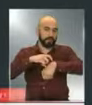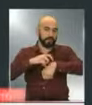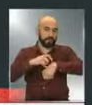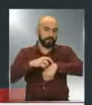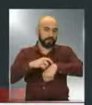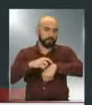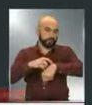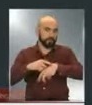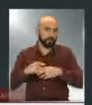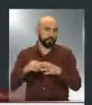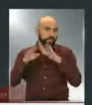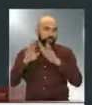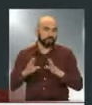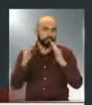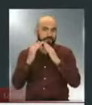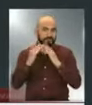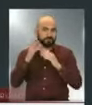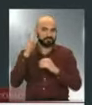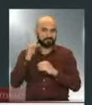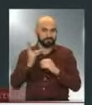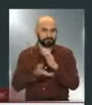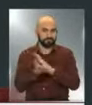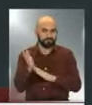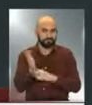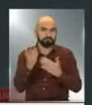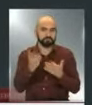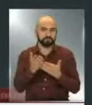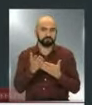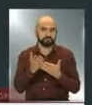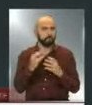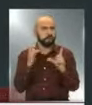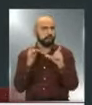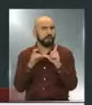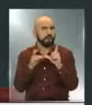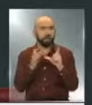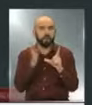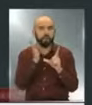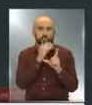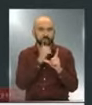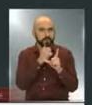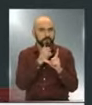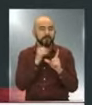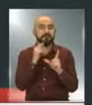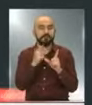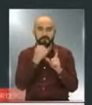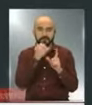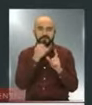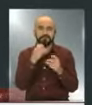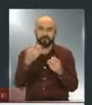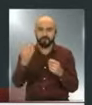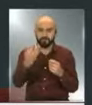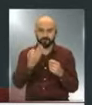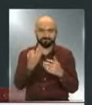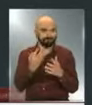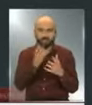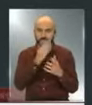la verdad es que hay muchas personas que estaban paradas en una... Me da la sensación que es una... Pero en Linares no hay toque de queda. Claro, tienes toda la razón. Sí, pues en Linares no hay toque de